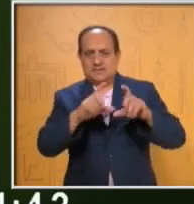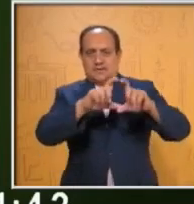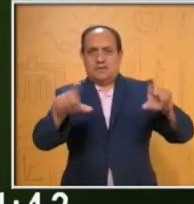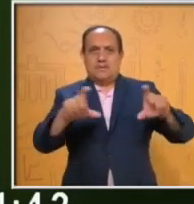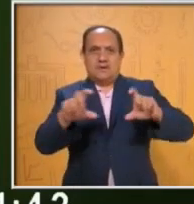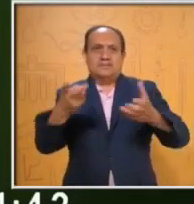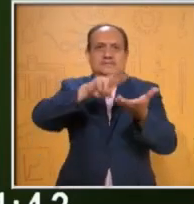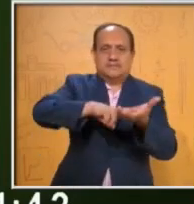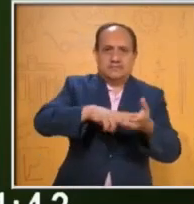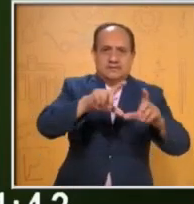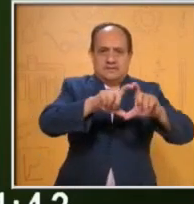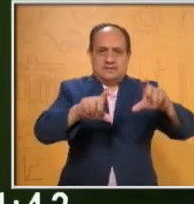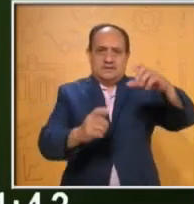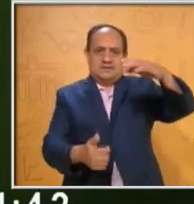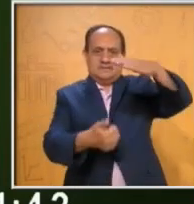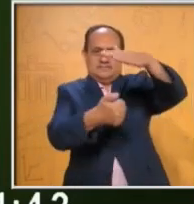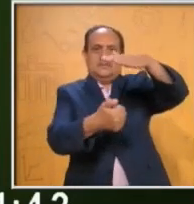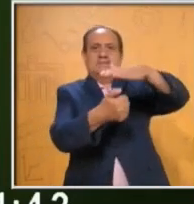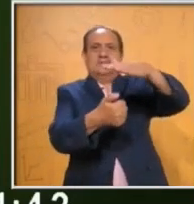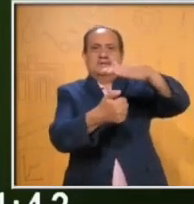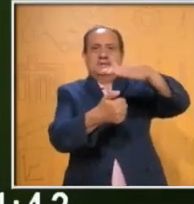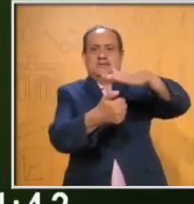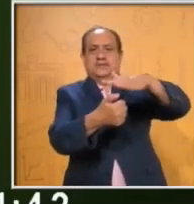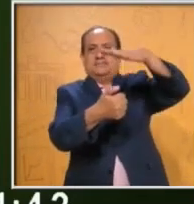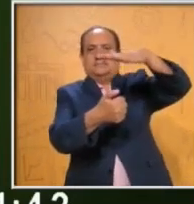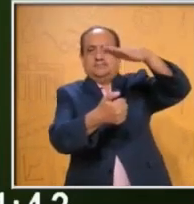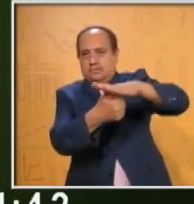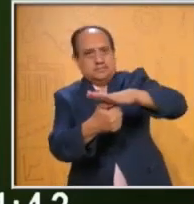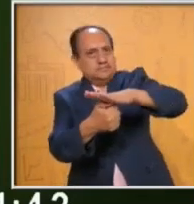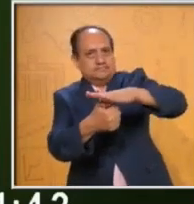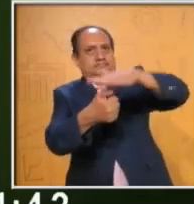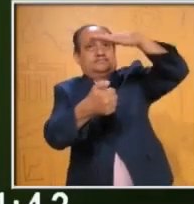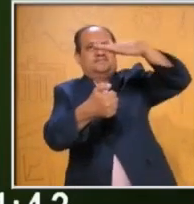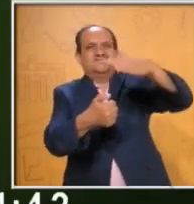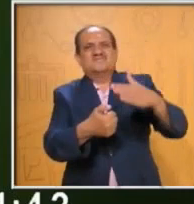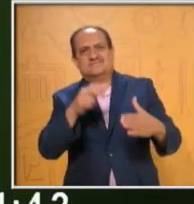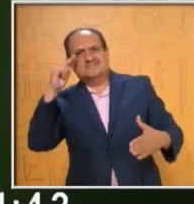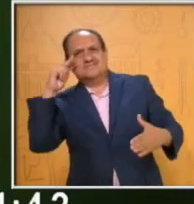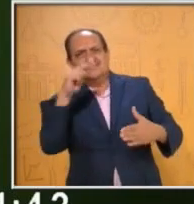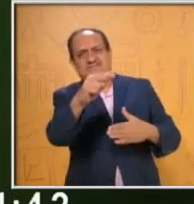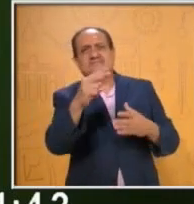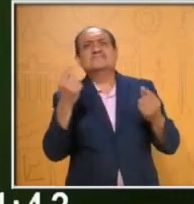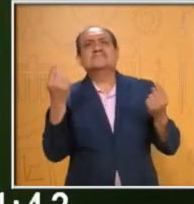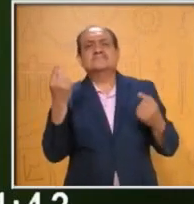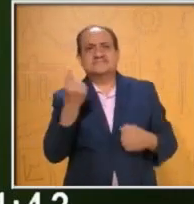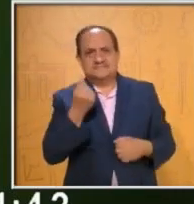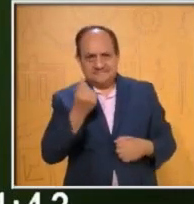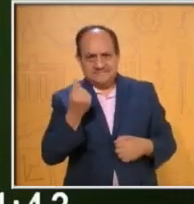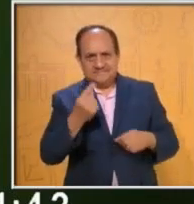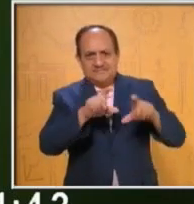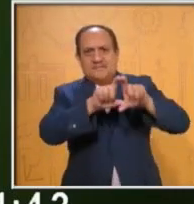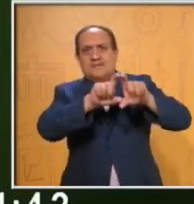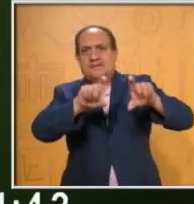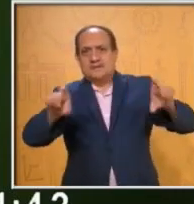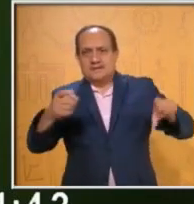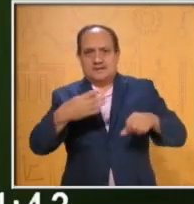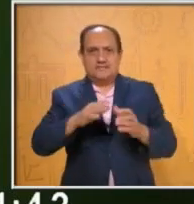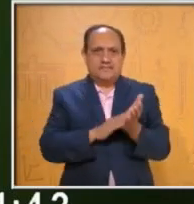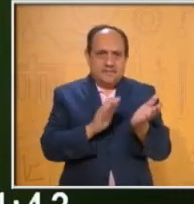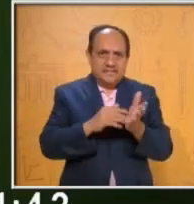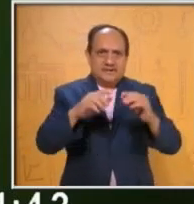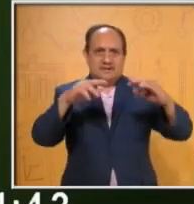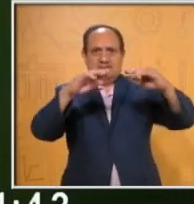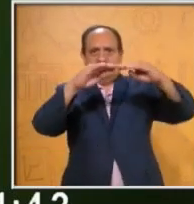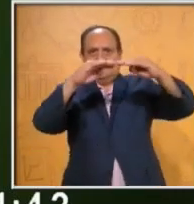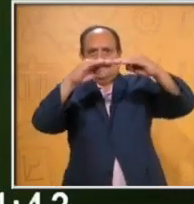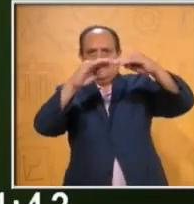de papel sobre la llama de la vela sin tocar el fuego. ¿Qué fue lo que observó, profe? Pues la tira de papel se curvea,